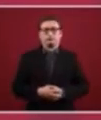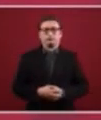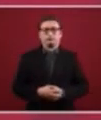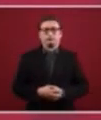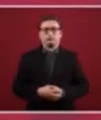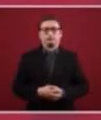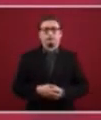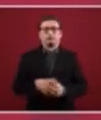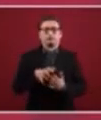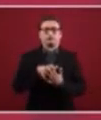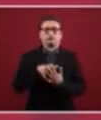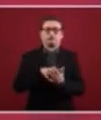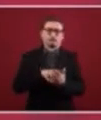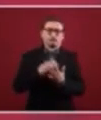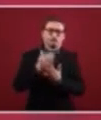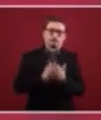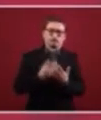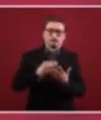Vamos a ahorrar.